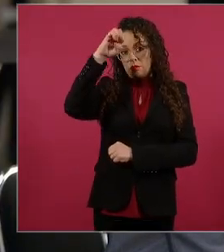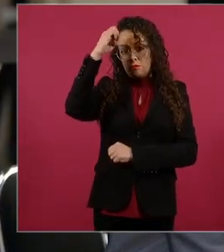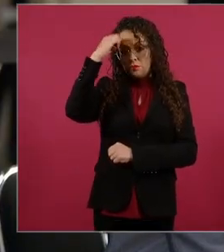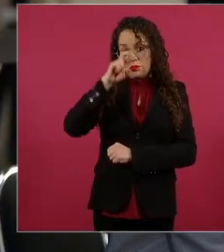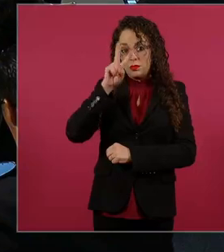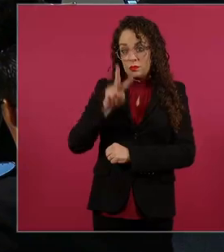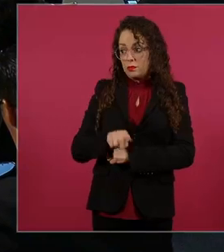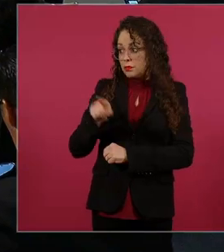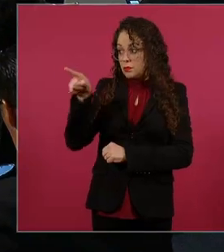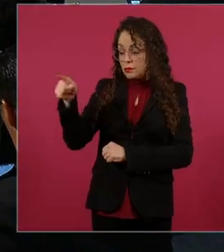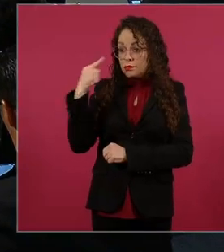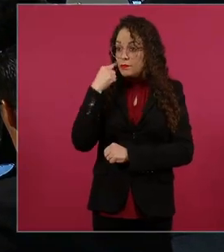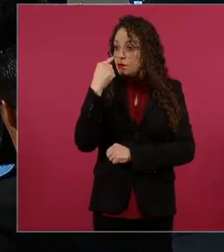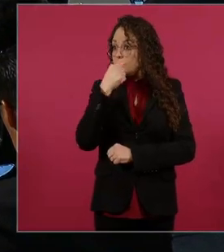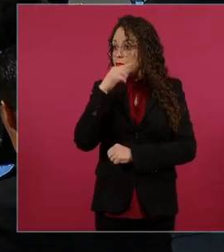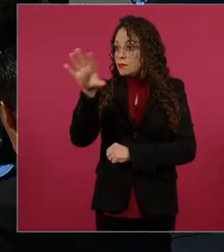buena